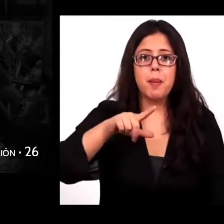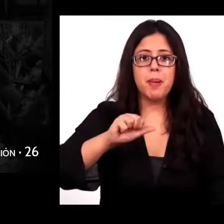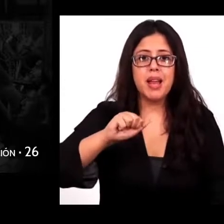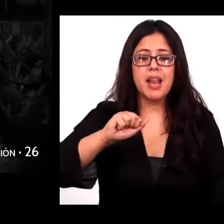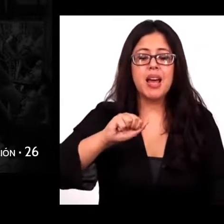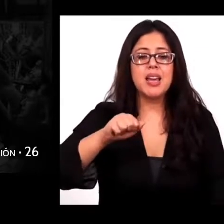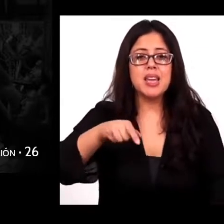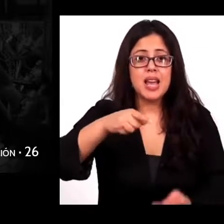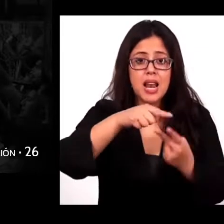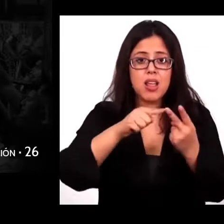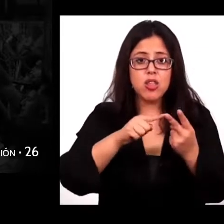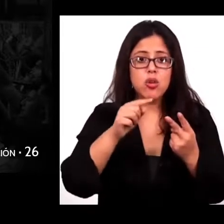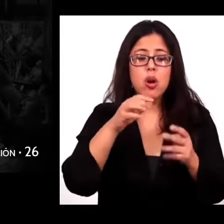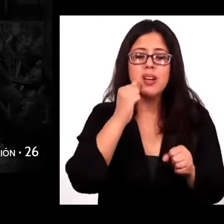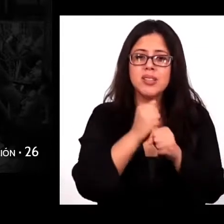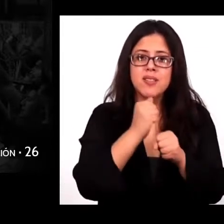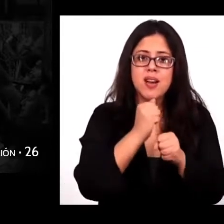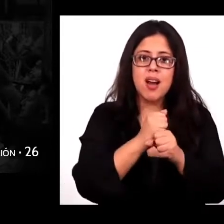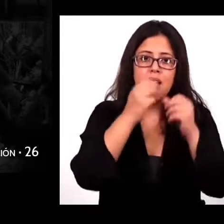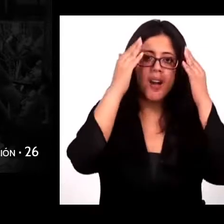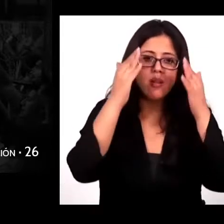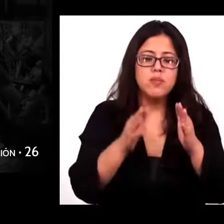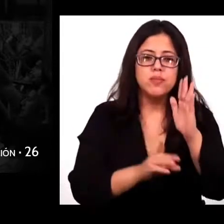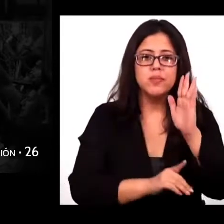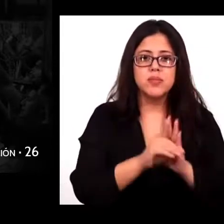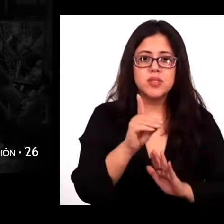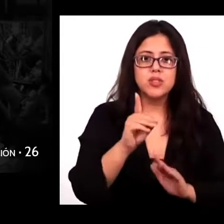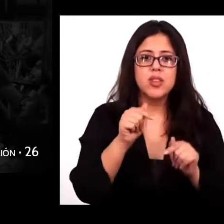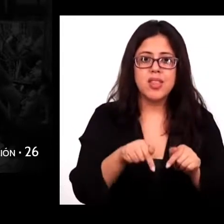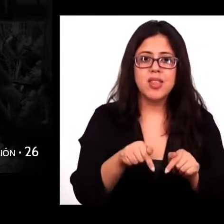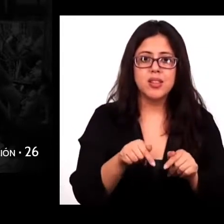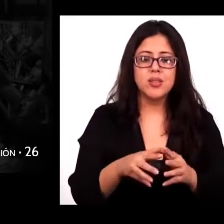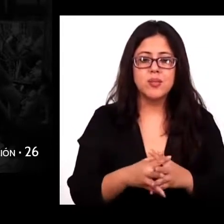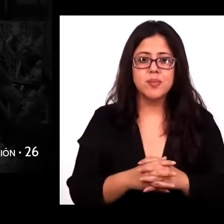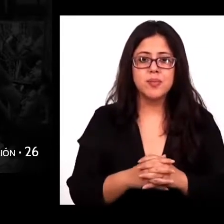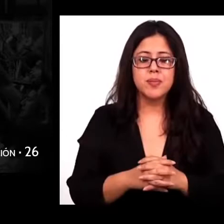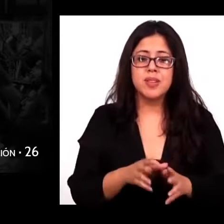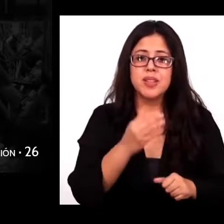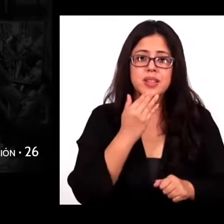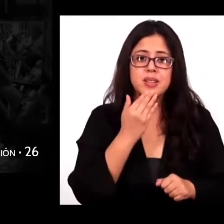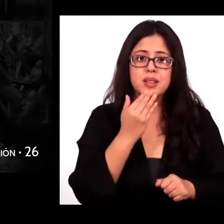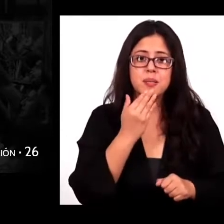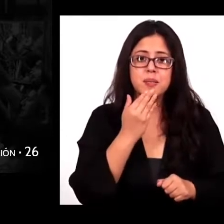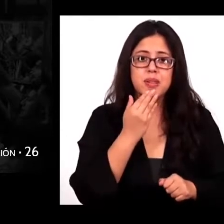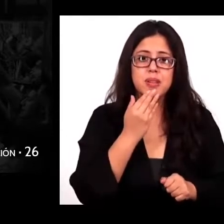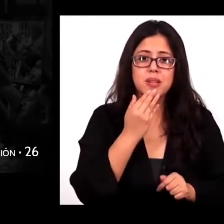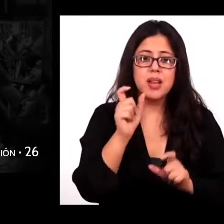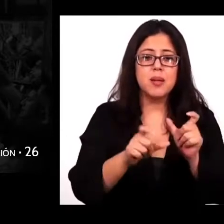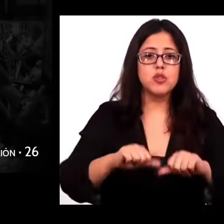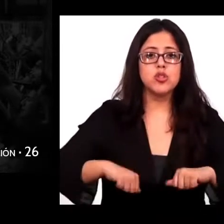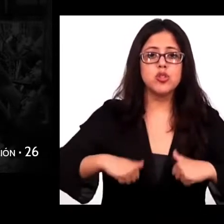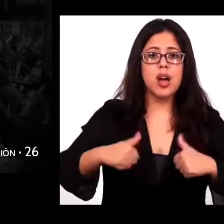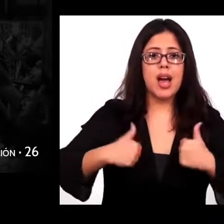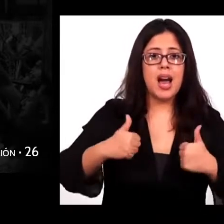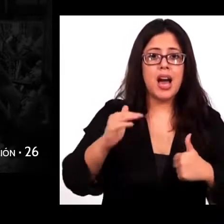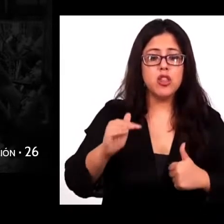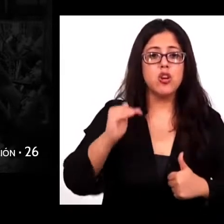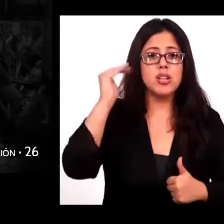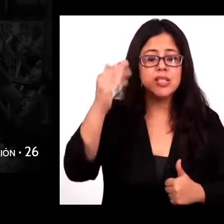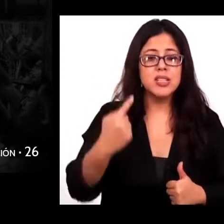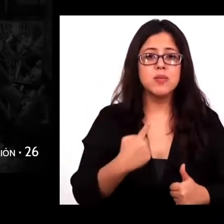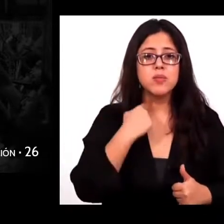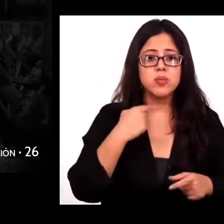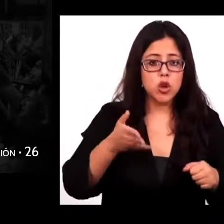trabajado firmemente en el desarrollo de este trabajo. También a las y los adolescentes víctimas que han seguido confiando